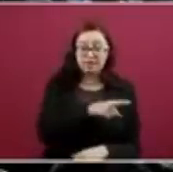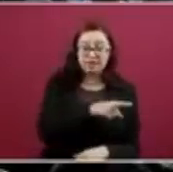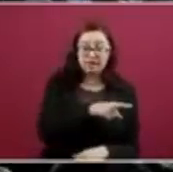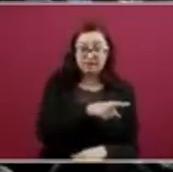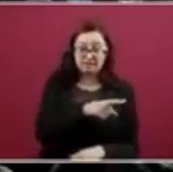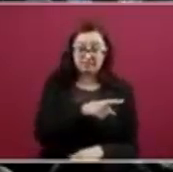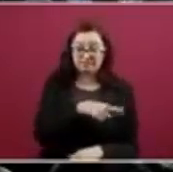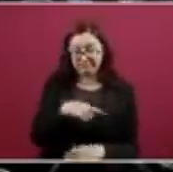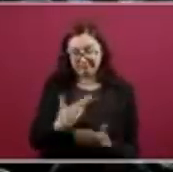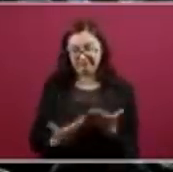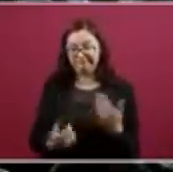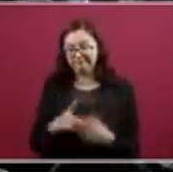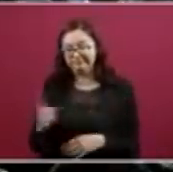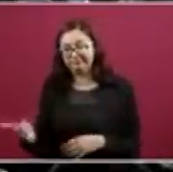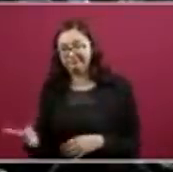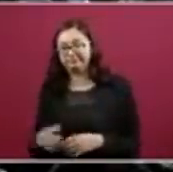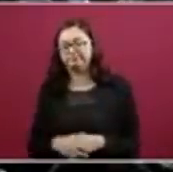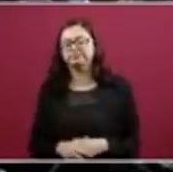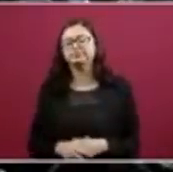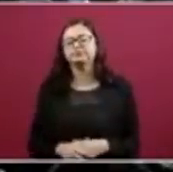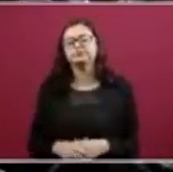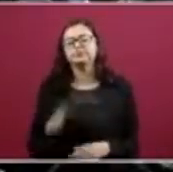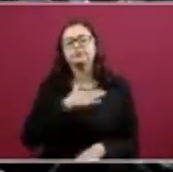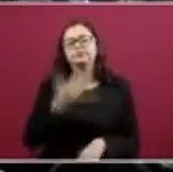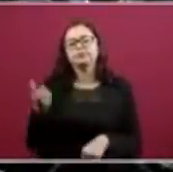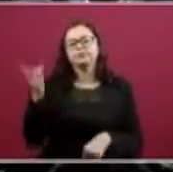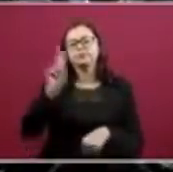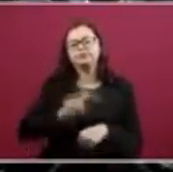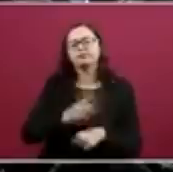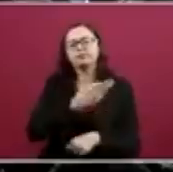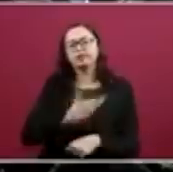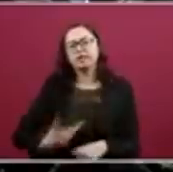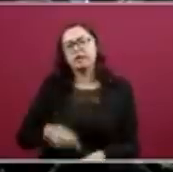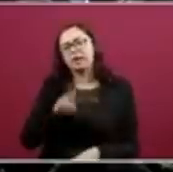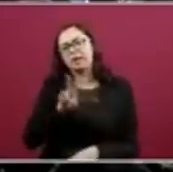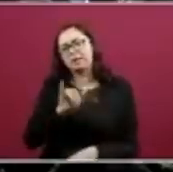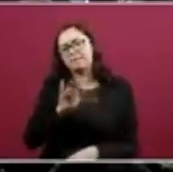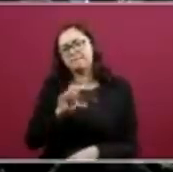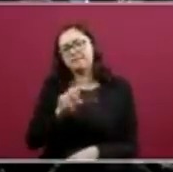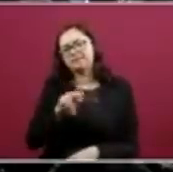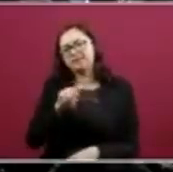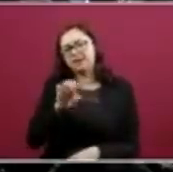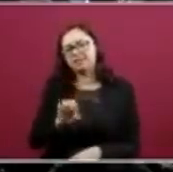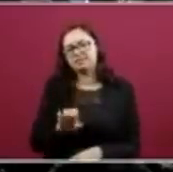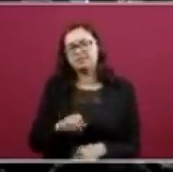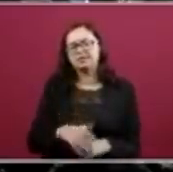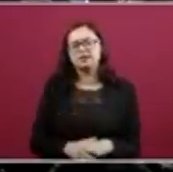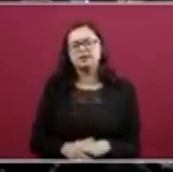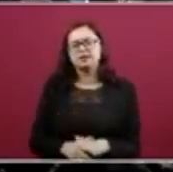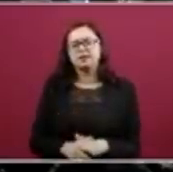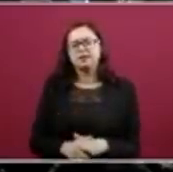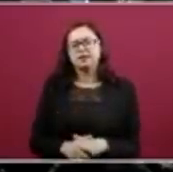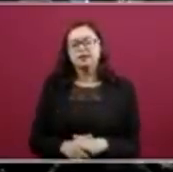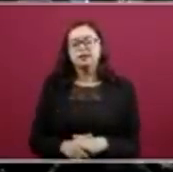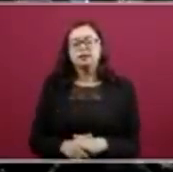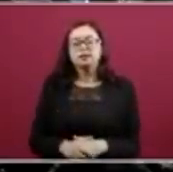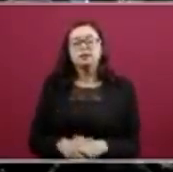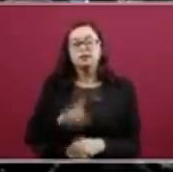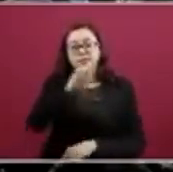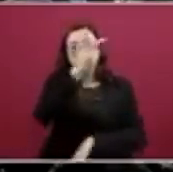Buenos días, presidente. Vicente Serrano, de Sin Censura. Van a iniciar los foros para escuchar a la comunidad en Estados